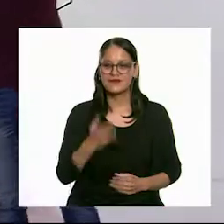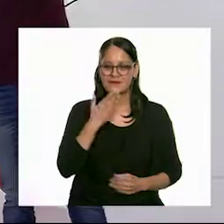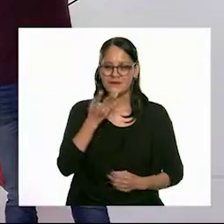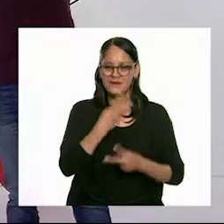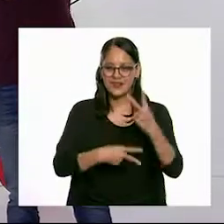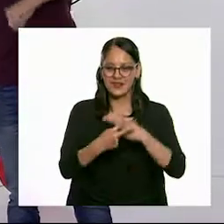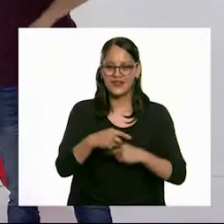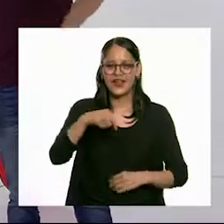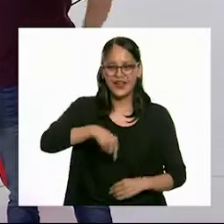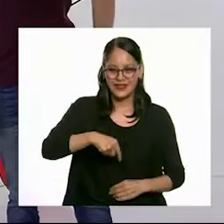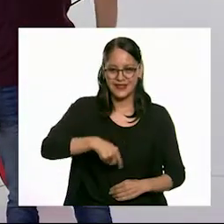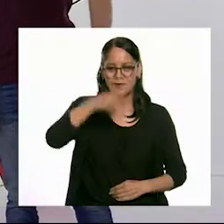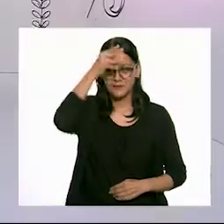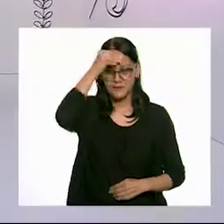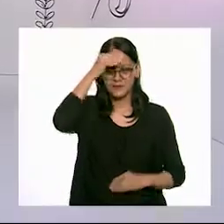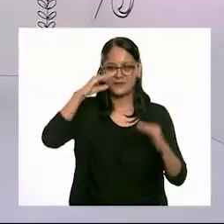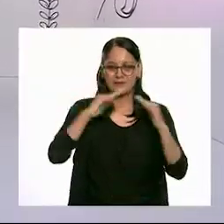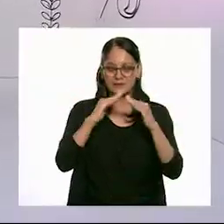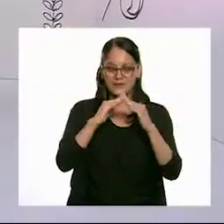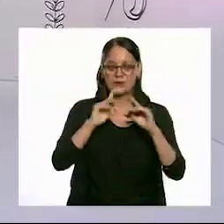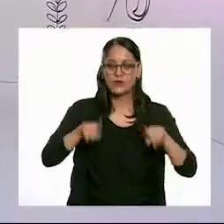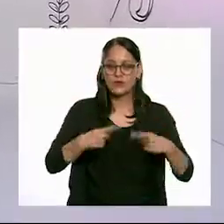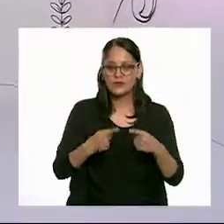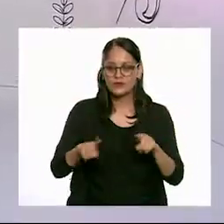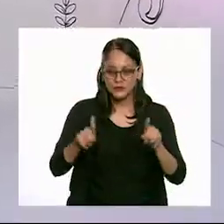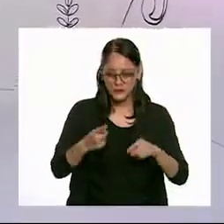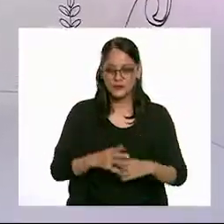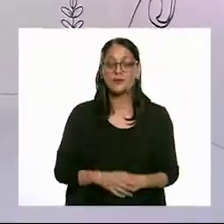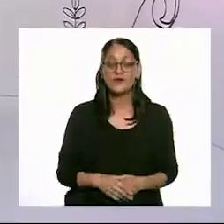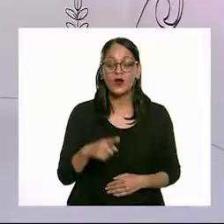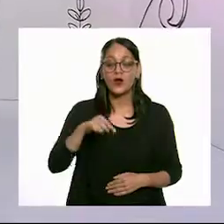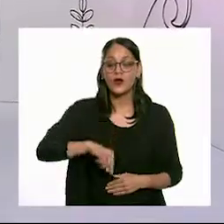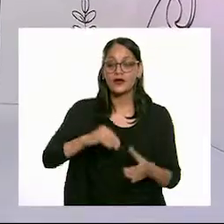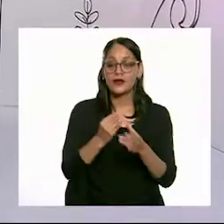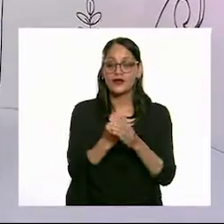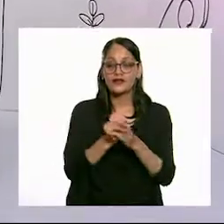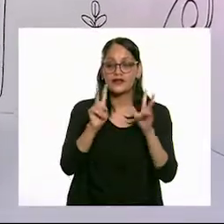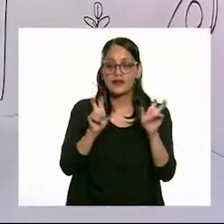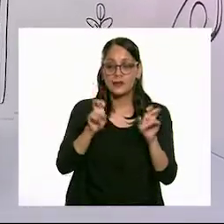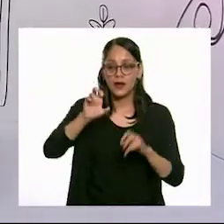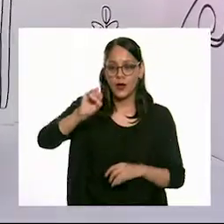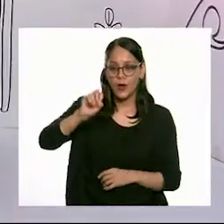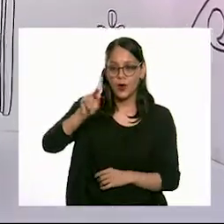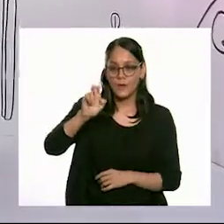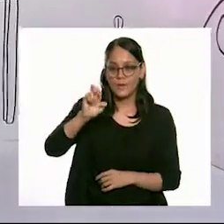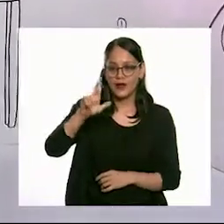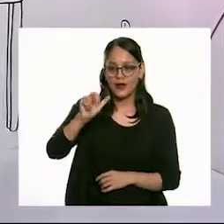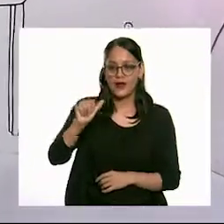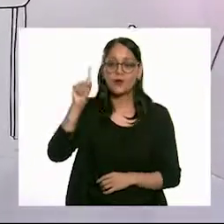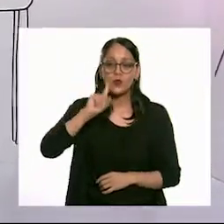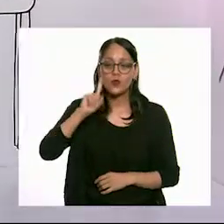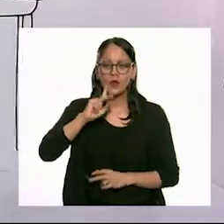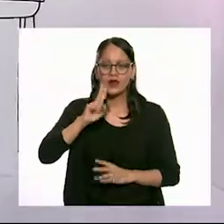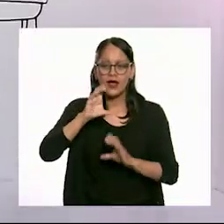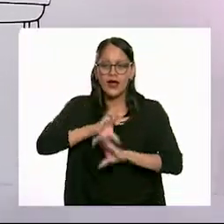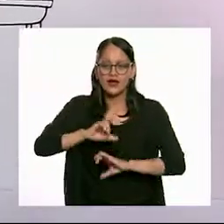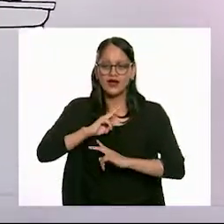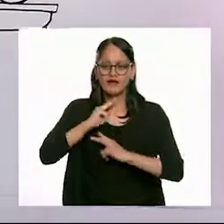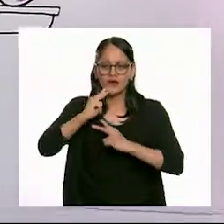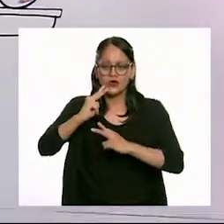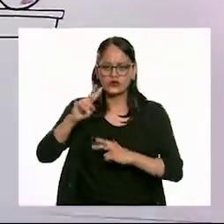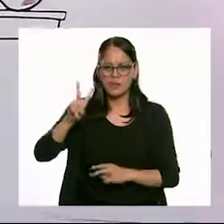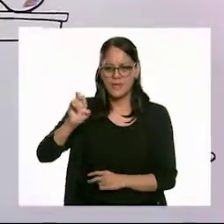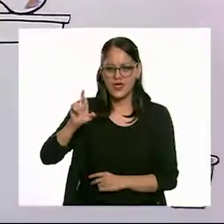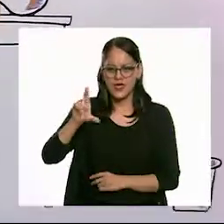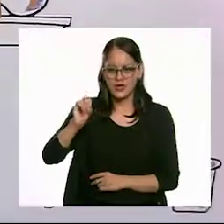Bienvenidos a Aprende Música en Casa. La clase de hoy se llama La ópera con la mezzosoprano Verónica